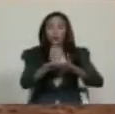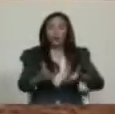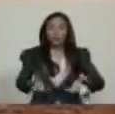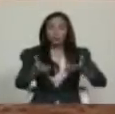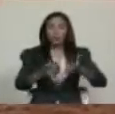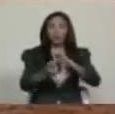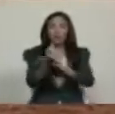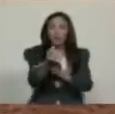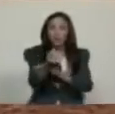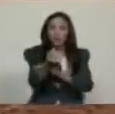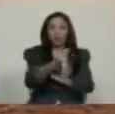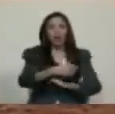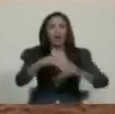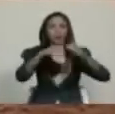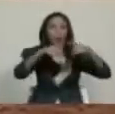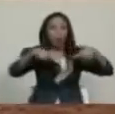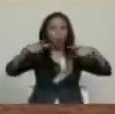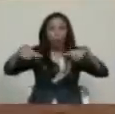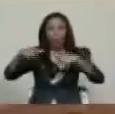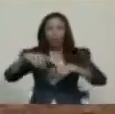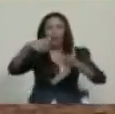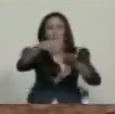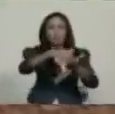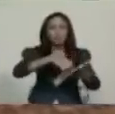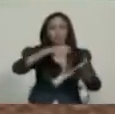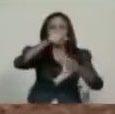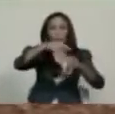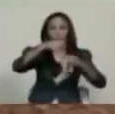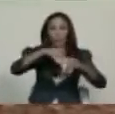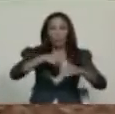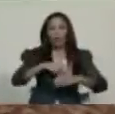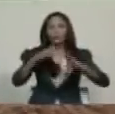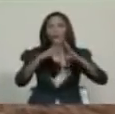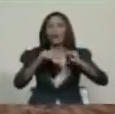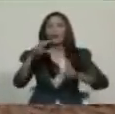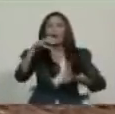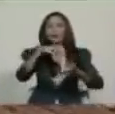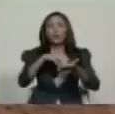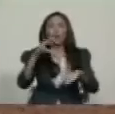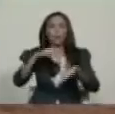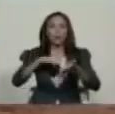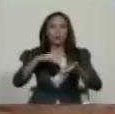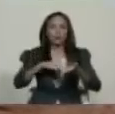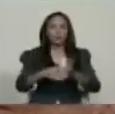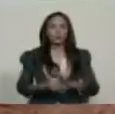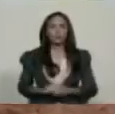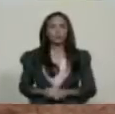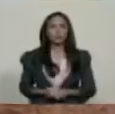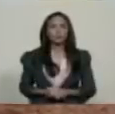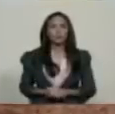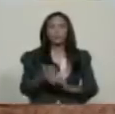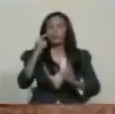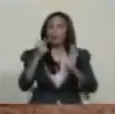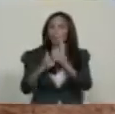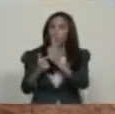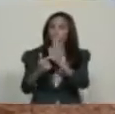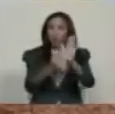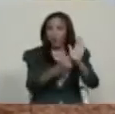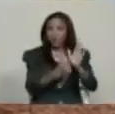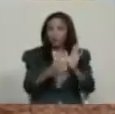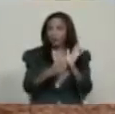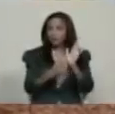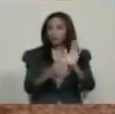podrá abastecer el consumo de la papa en el estado Miranda. Yo quiero que para dar a conocer y tener un